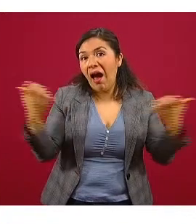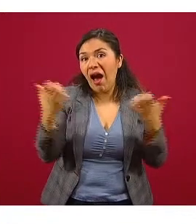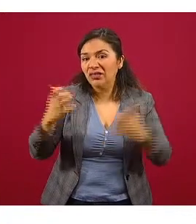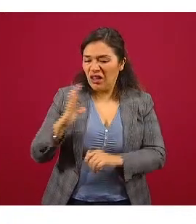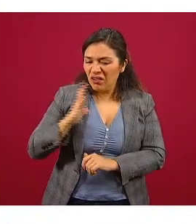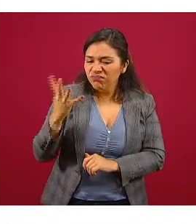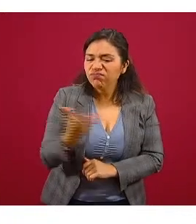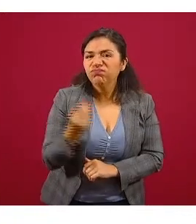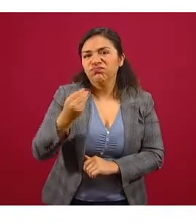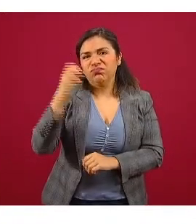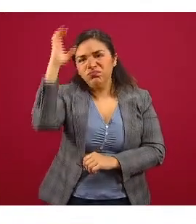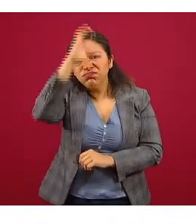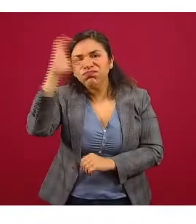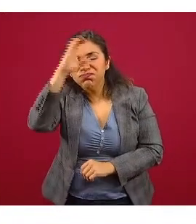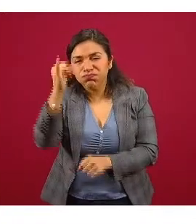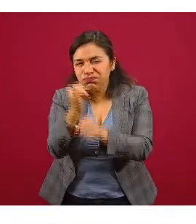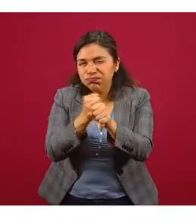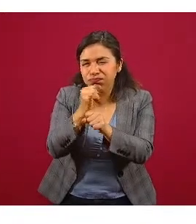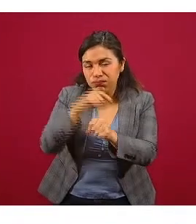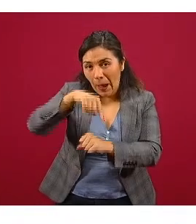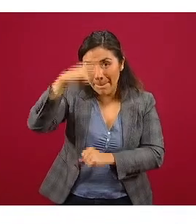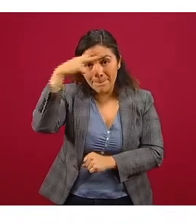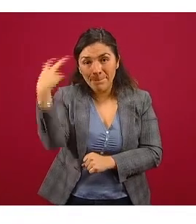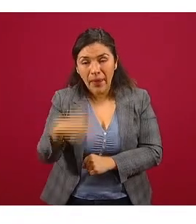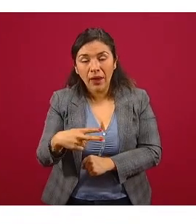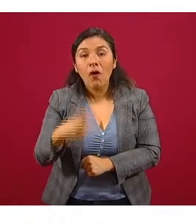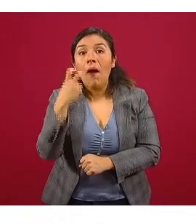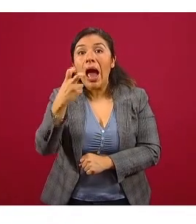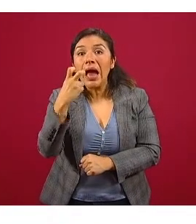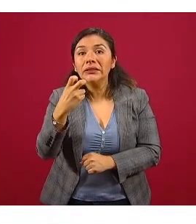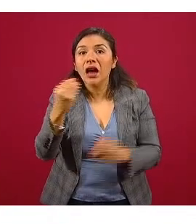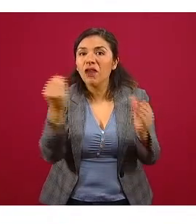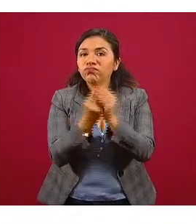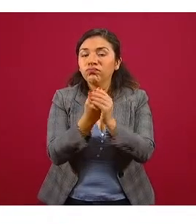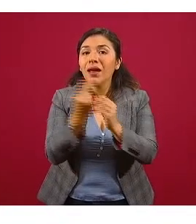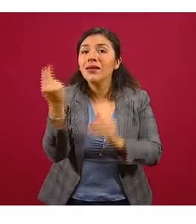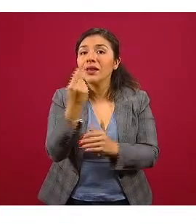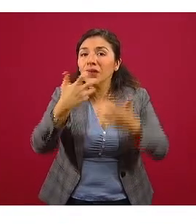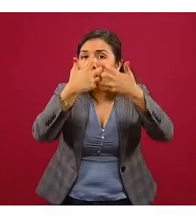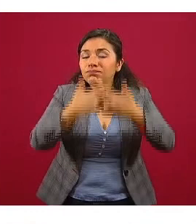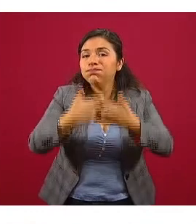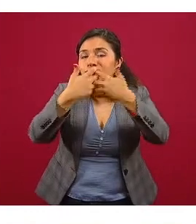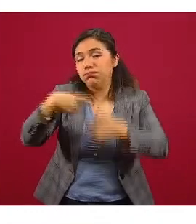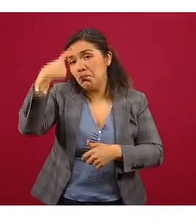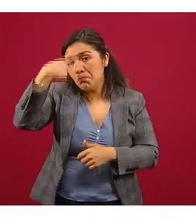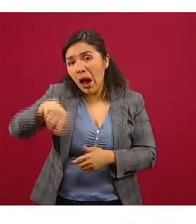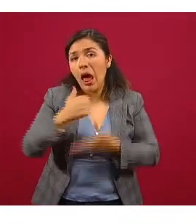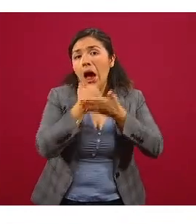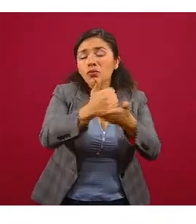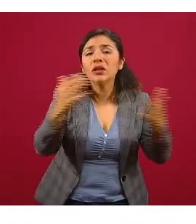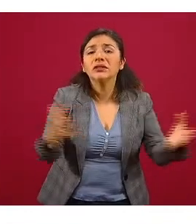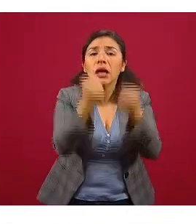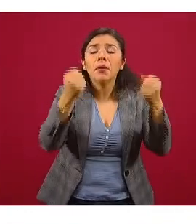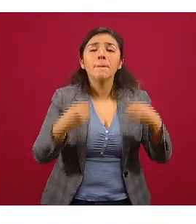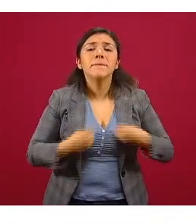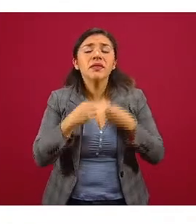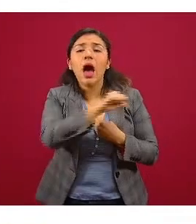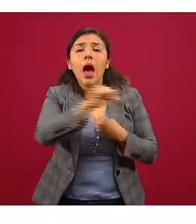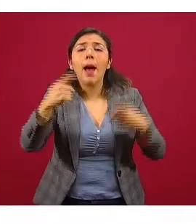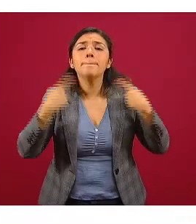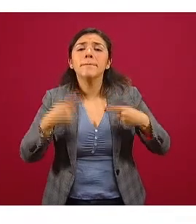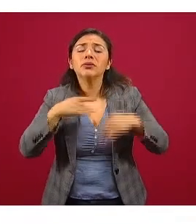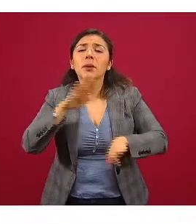científico y tecnológico de México, y ese es el tipo de máquinas que se utilizan para salvar la vida de las